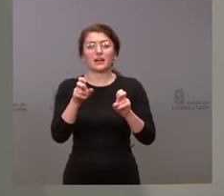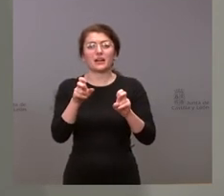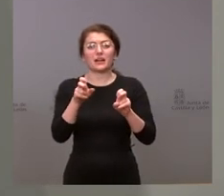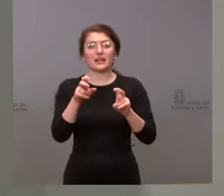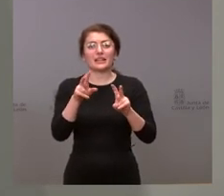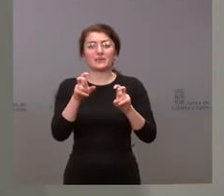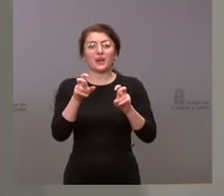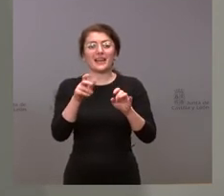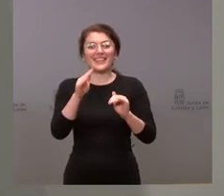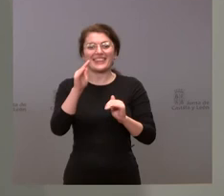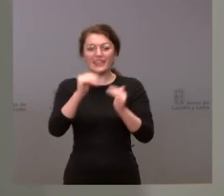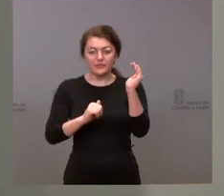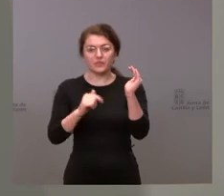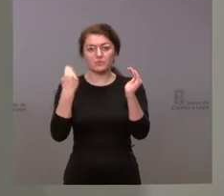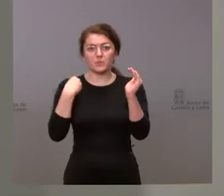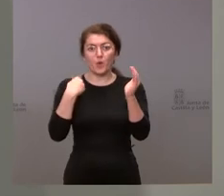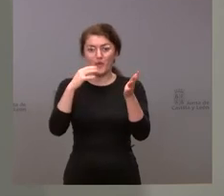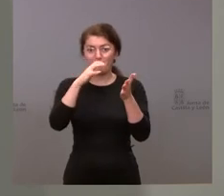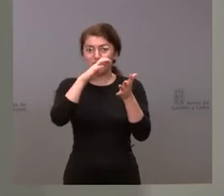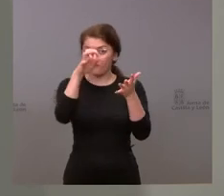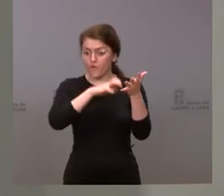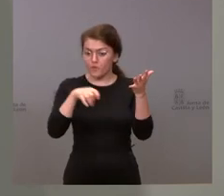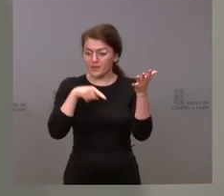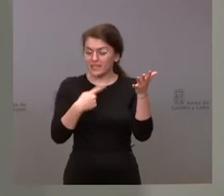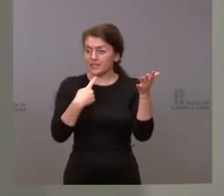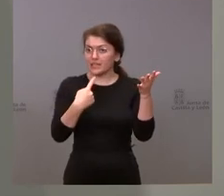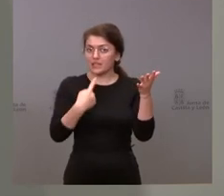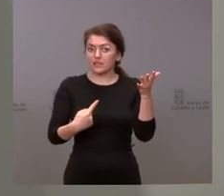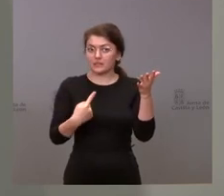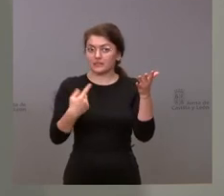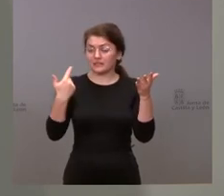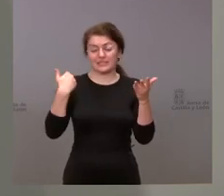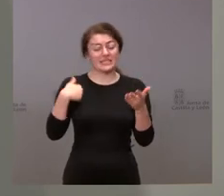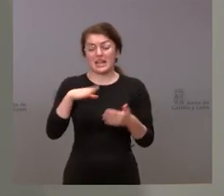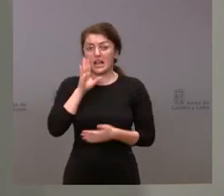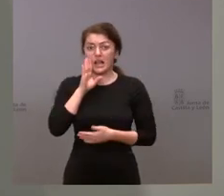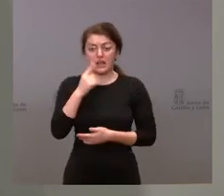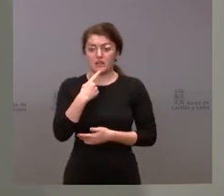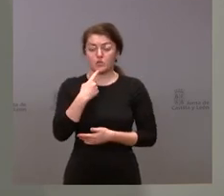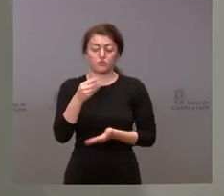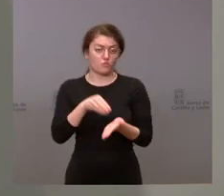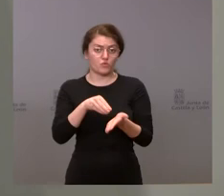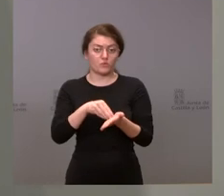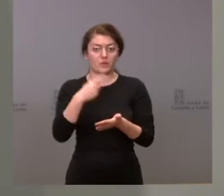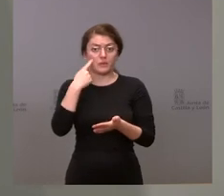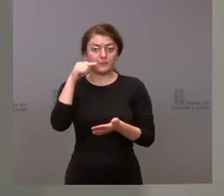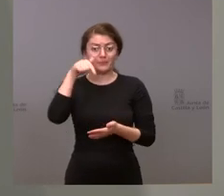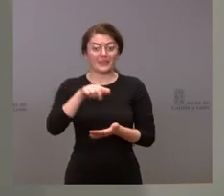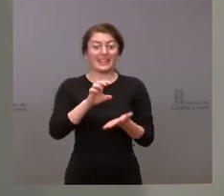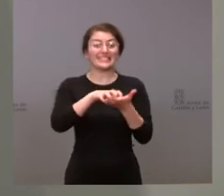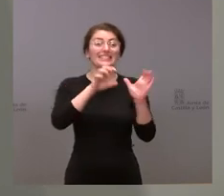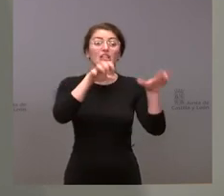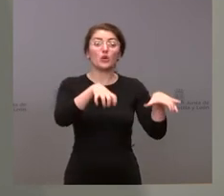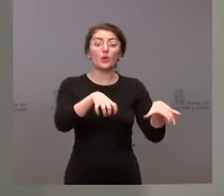establece en ese informe lo que hemos comentado más de una vez castilla y león' gasta e